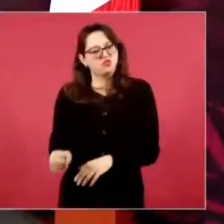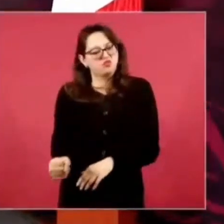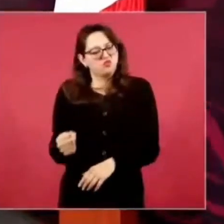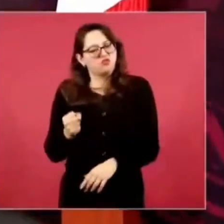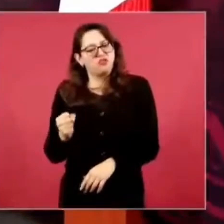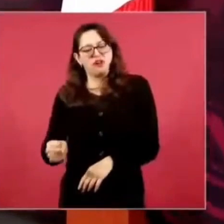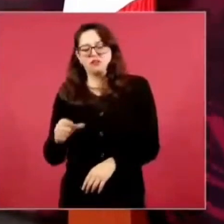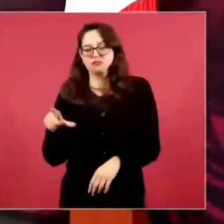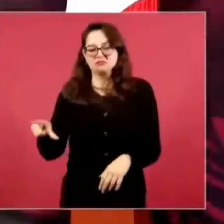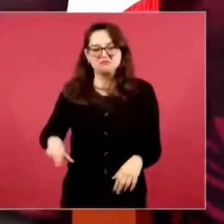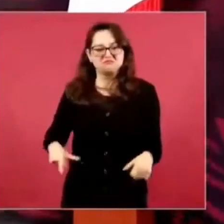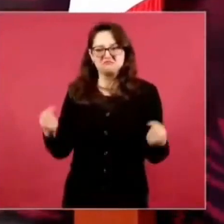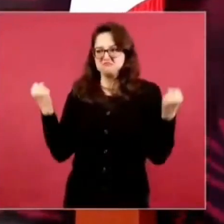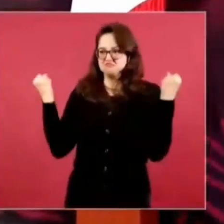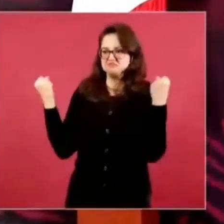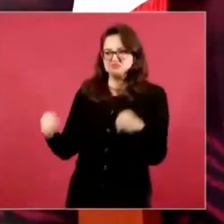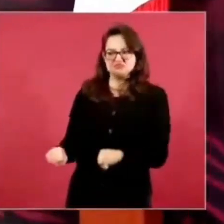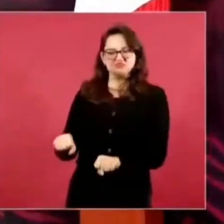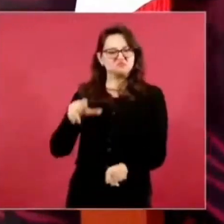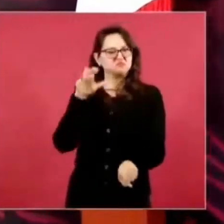autoritaria,